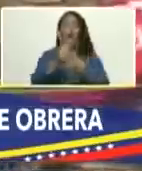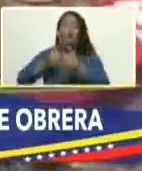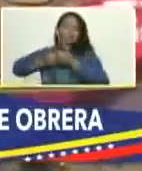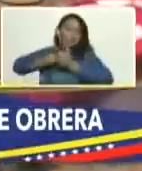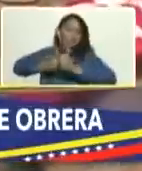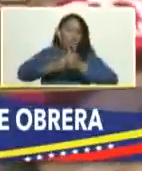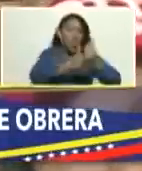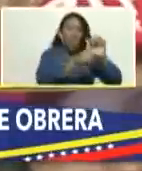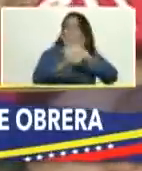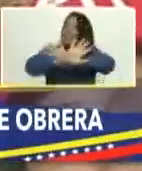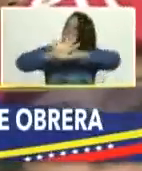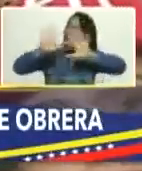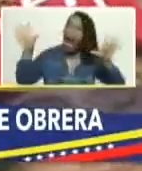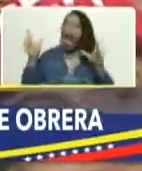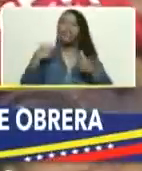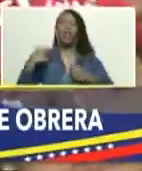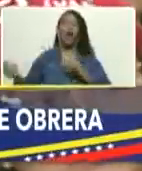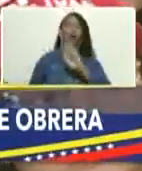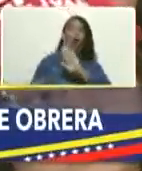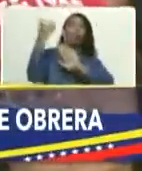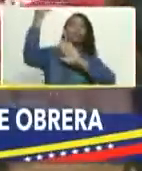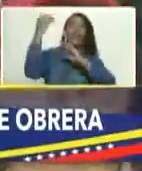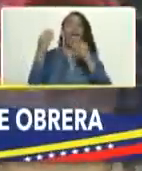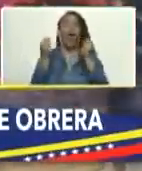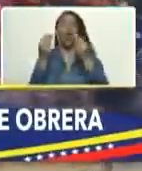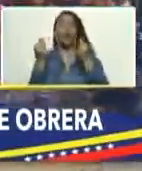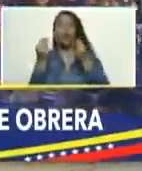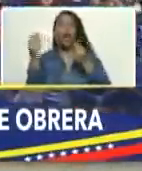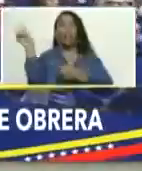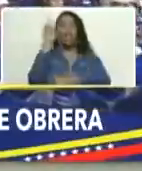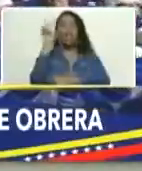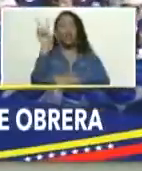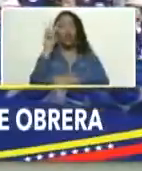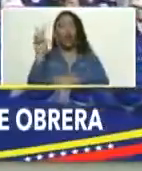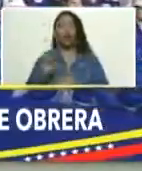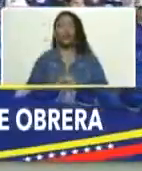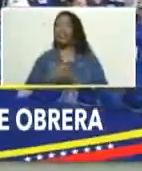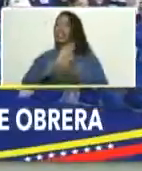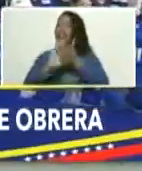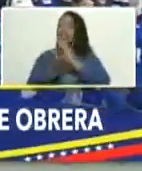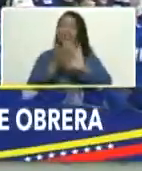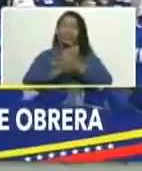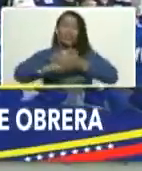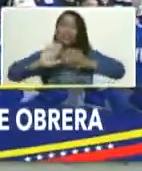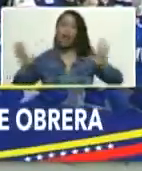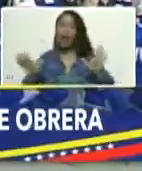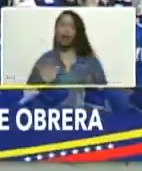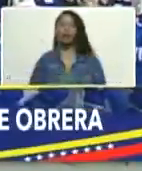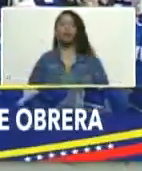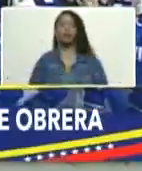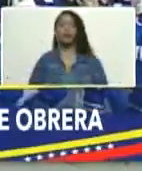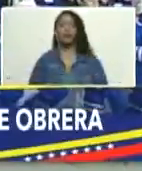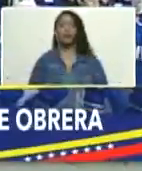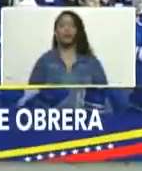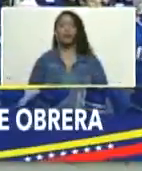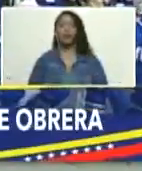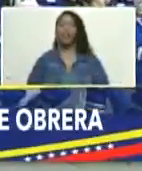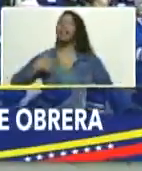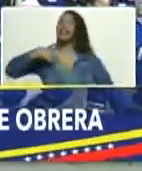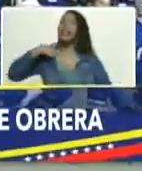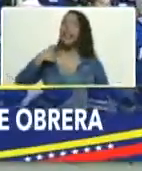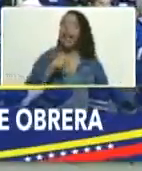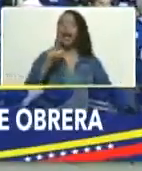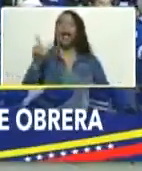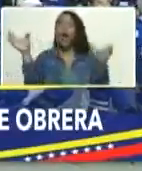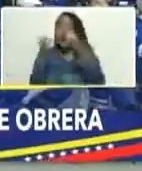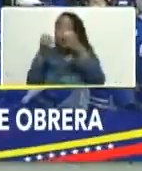persecución contra la vida económica de Venezuela, basta ya, ya basta ya. Tiene que ser la clase